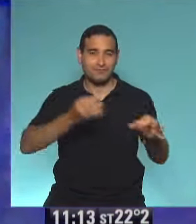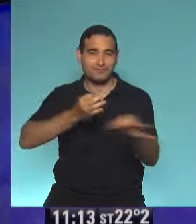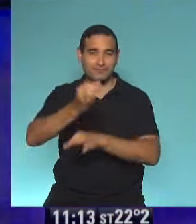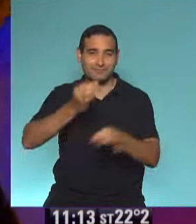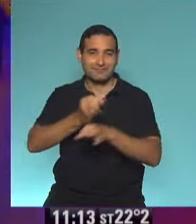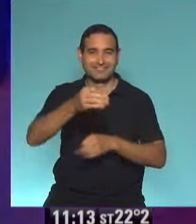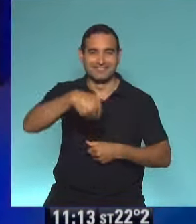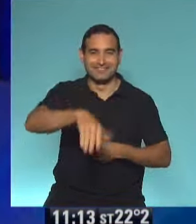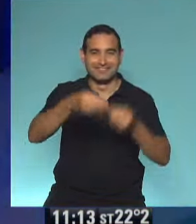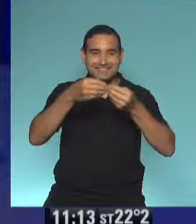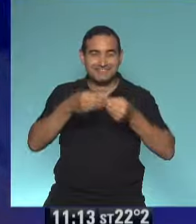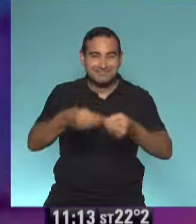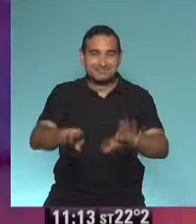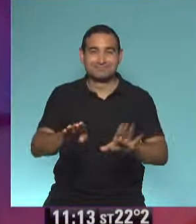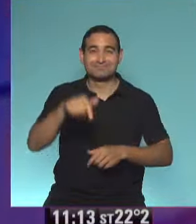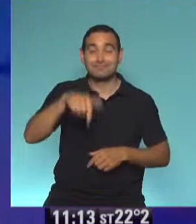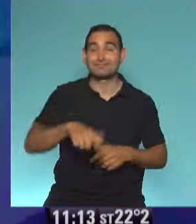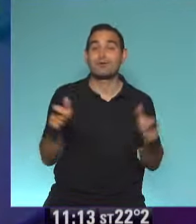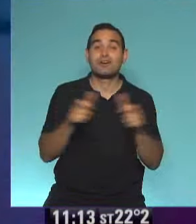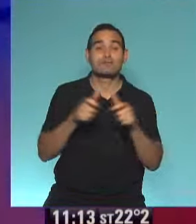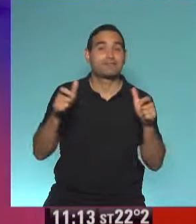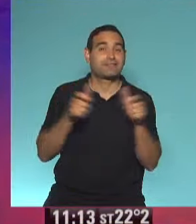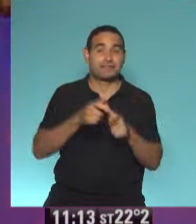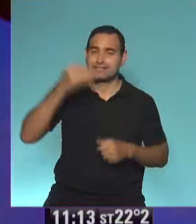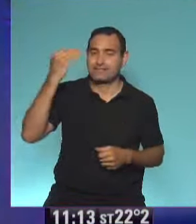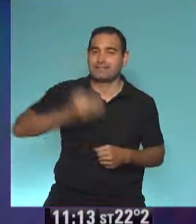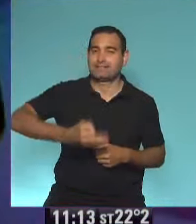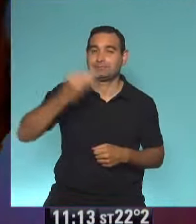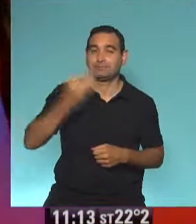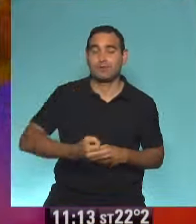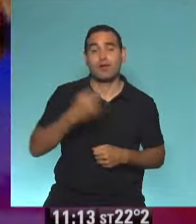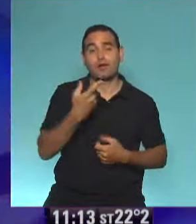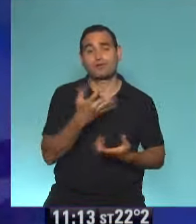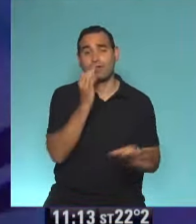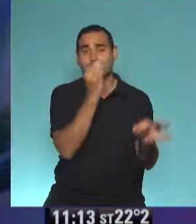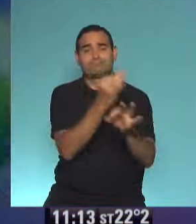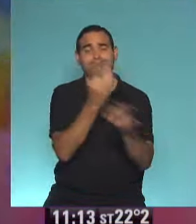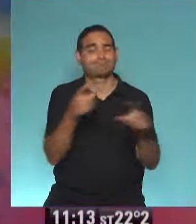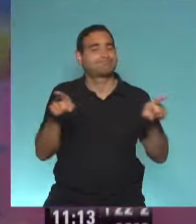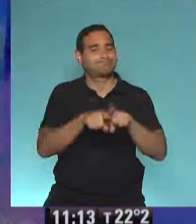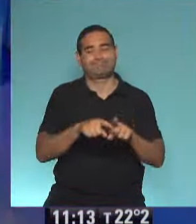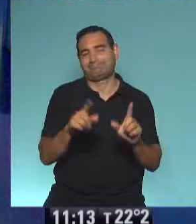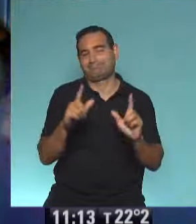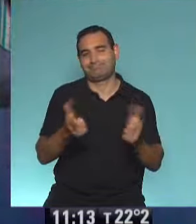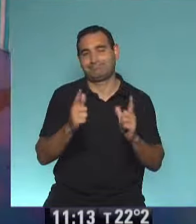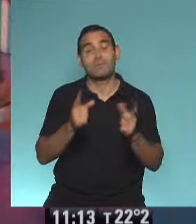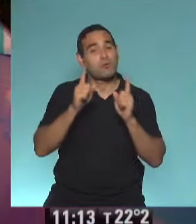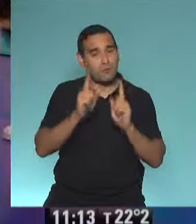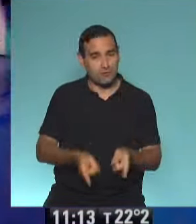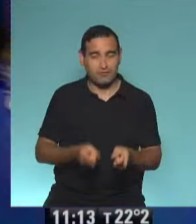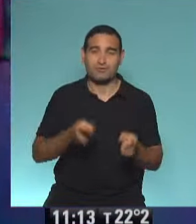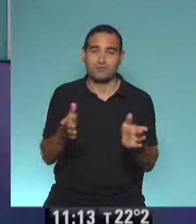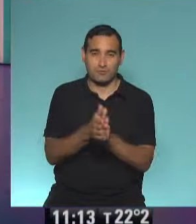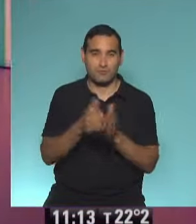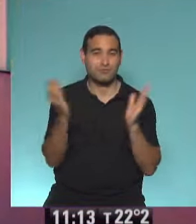Seguimos educando, va a comenzar. Tenemos un programa que es genial. Con la escuela no se puede comparar, pero